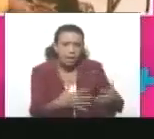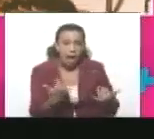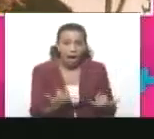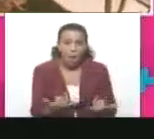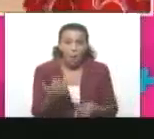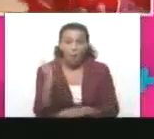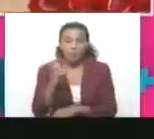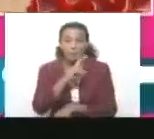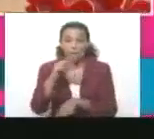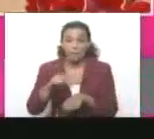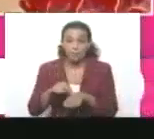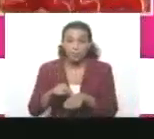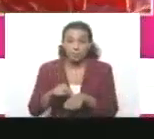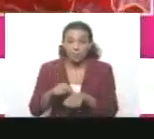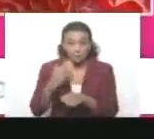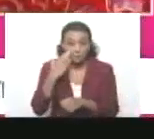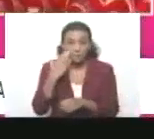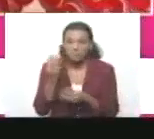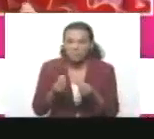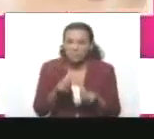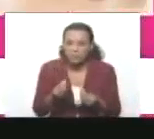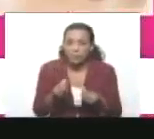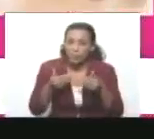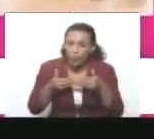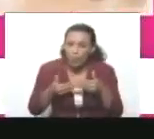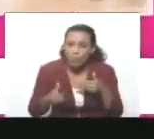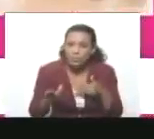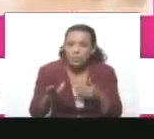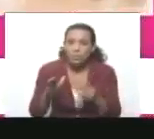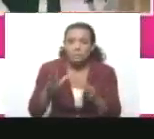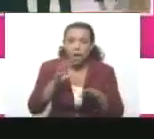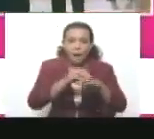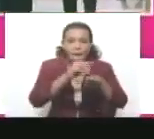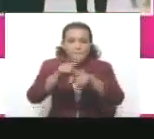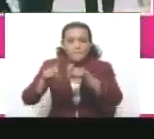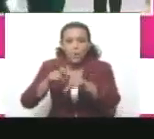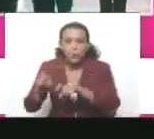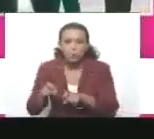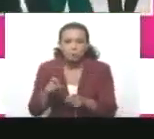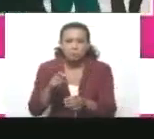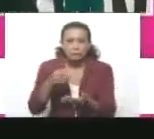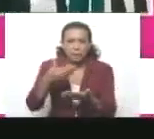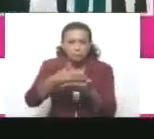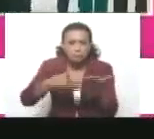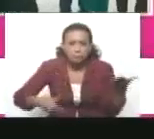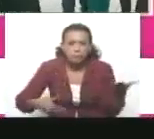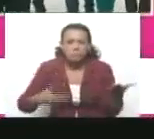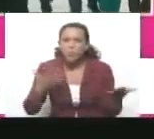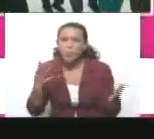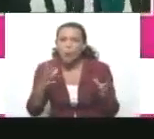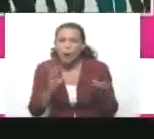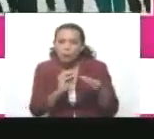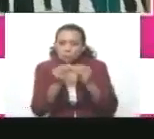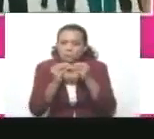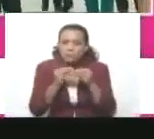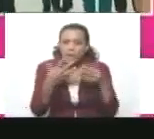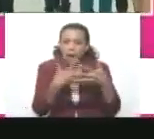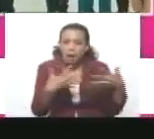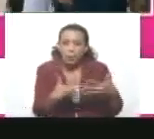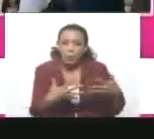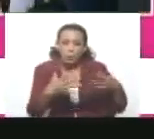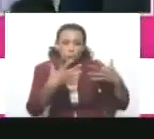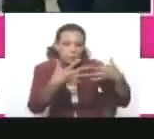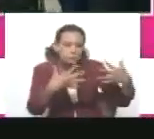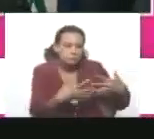Asamblea Nacional para su consulta, su perfeccionamiento,